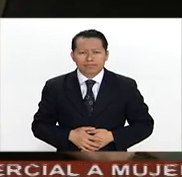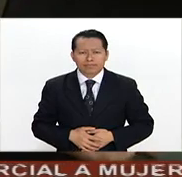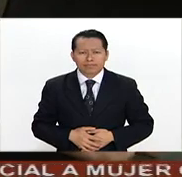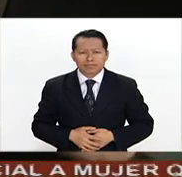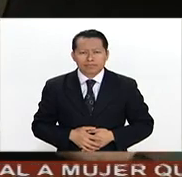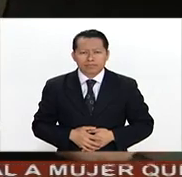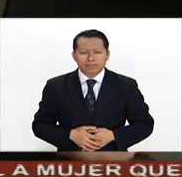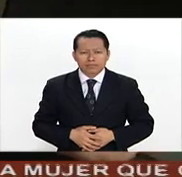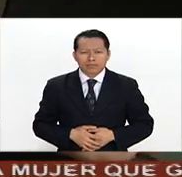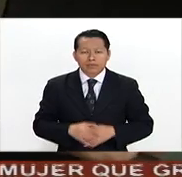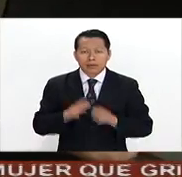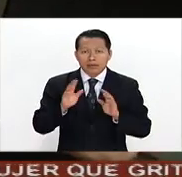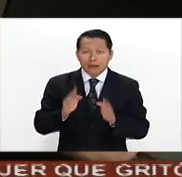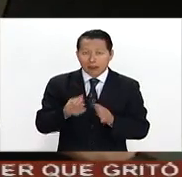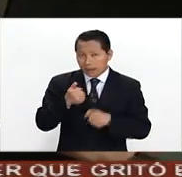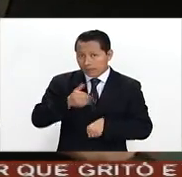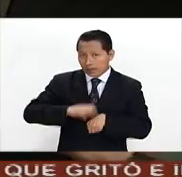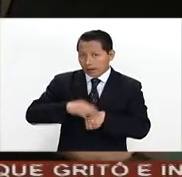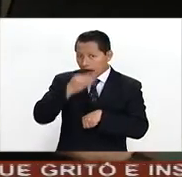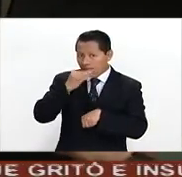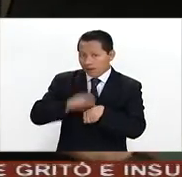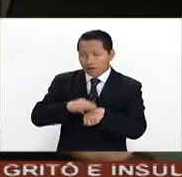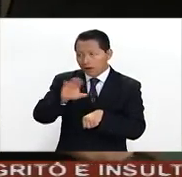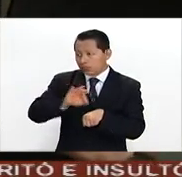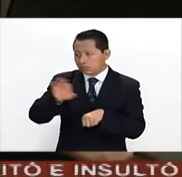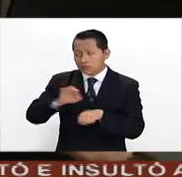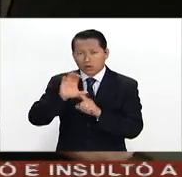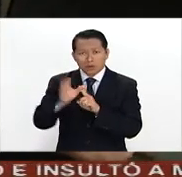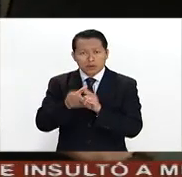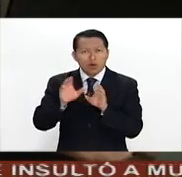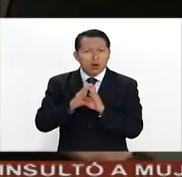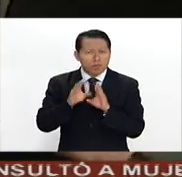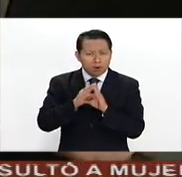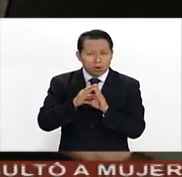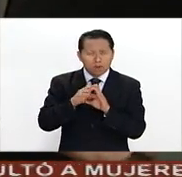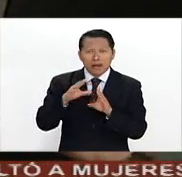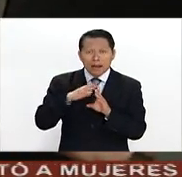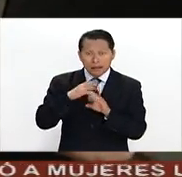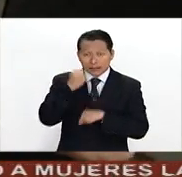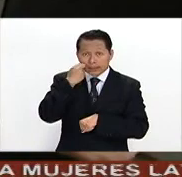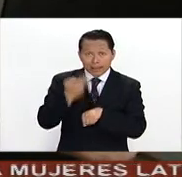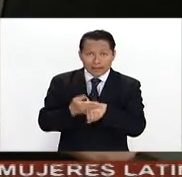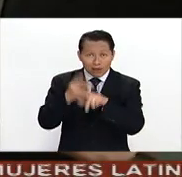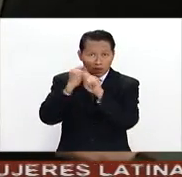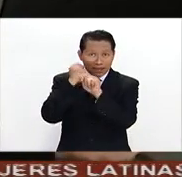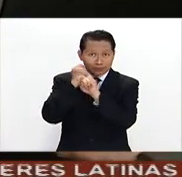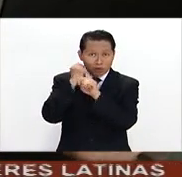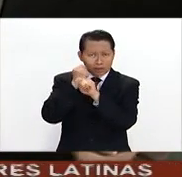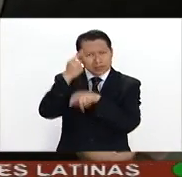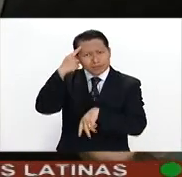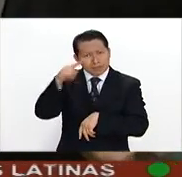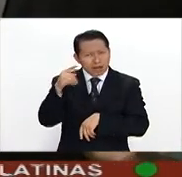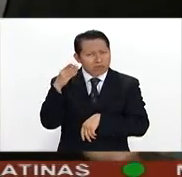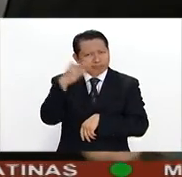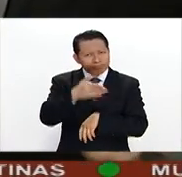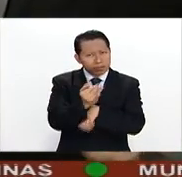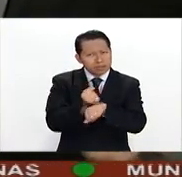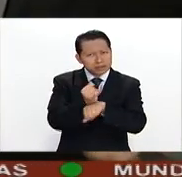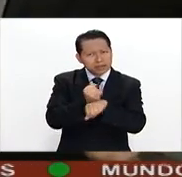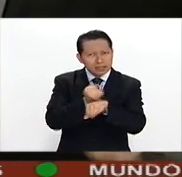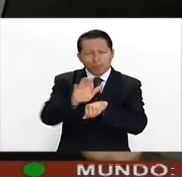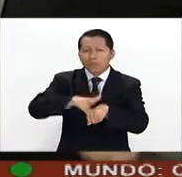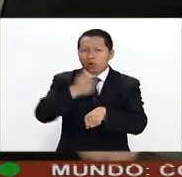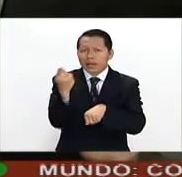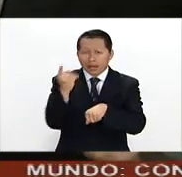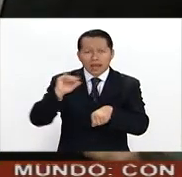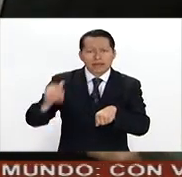Se ordenó a la administración crear un comité encabezado por el ministro de Transportes para una investigación detallada de la causa del accidente,